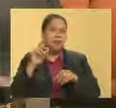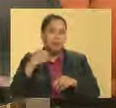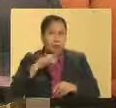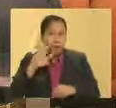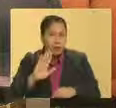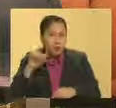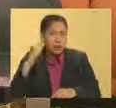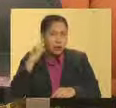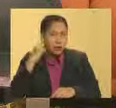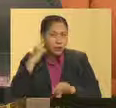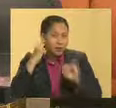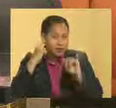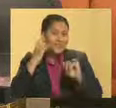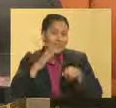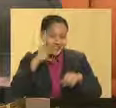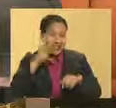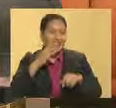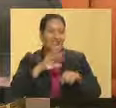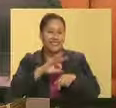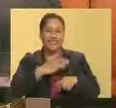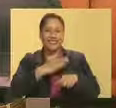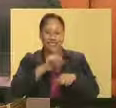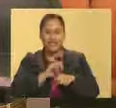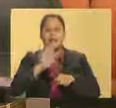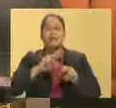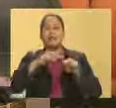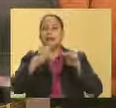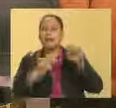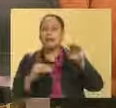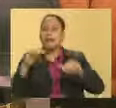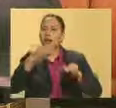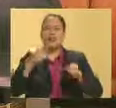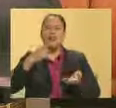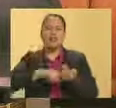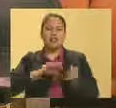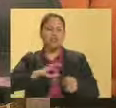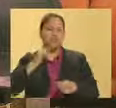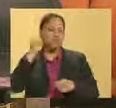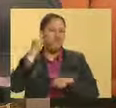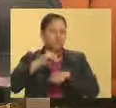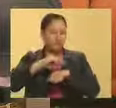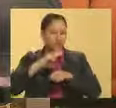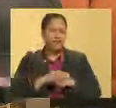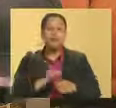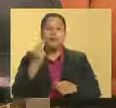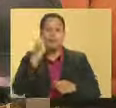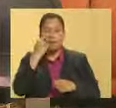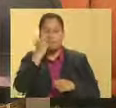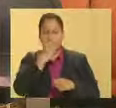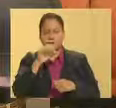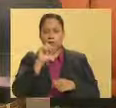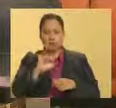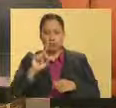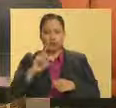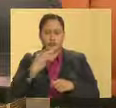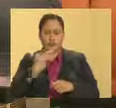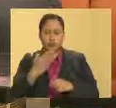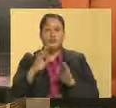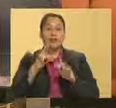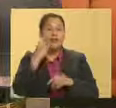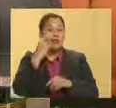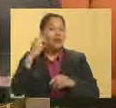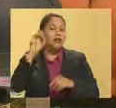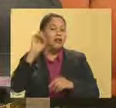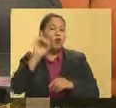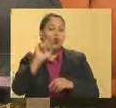¿Es así, doctor? Muy buenos días. Por supuesto que sí, buenos días y buen inicio de semana. ¿Cómo están? Muy bien, gracias. Fíjate que esto de la otitis